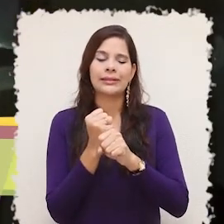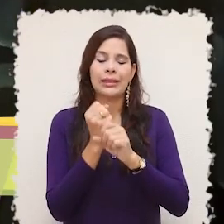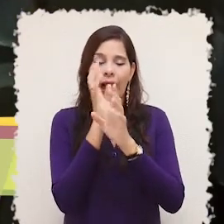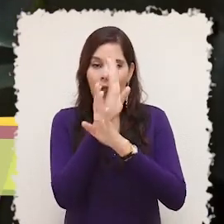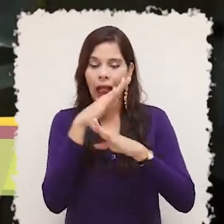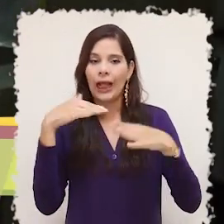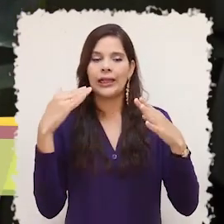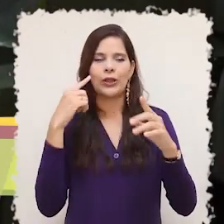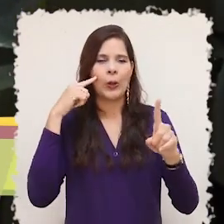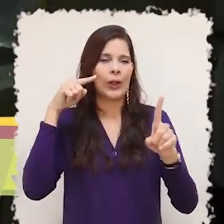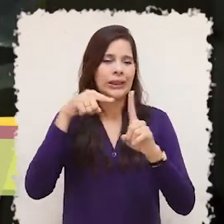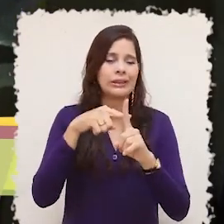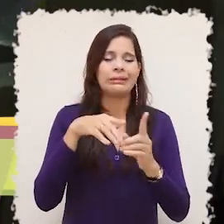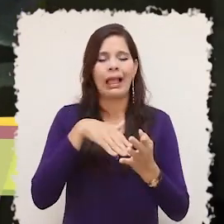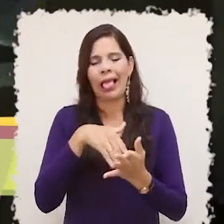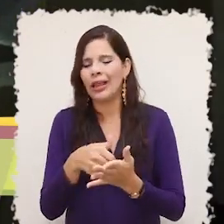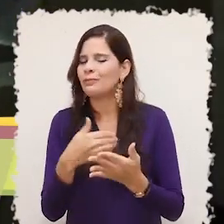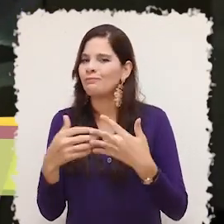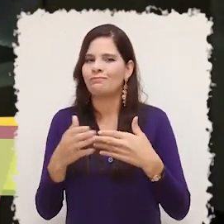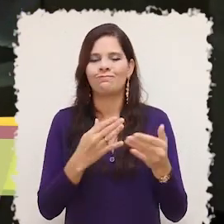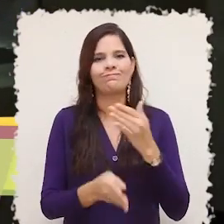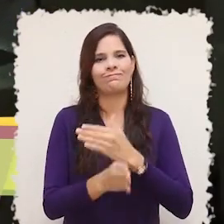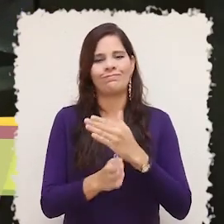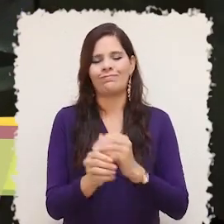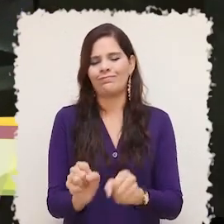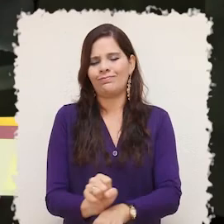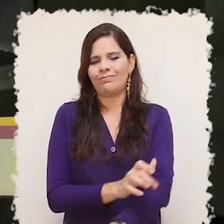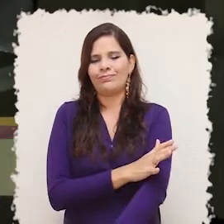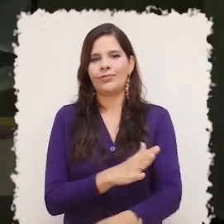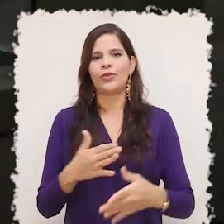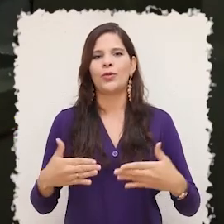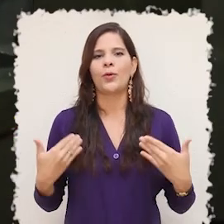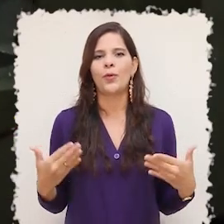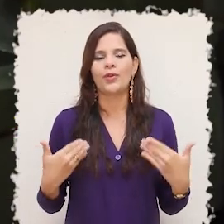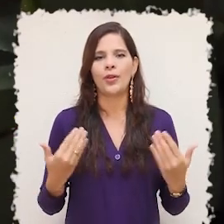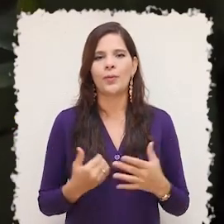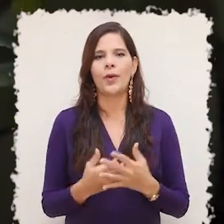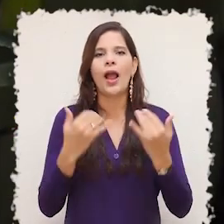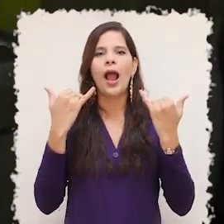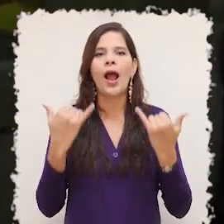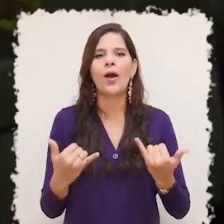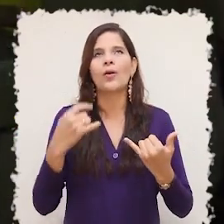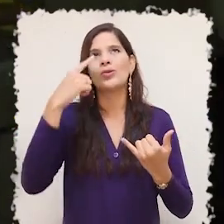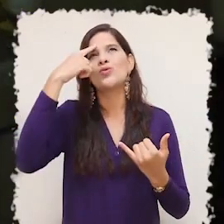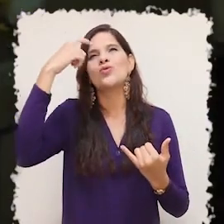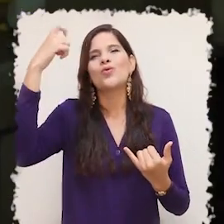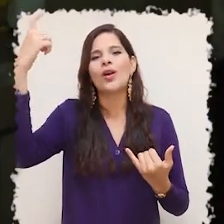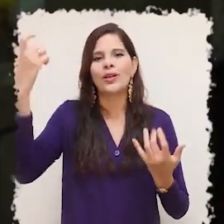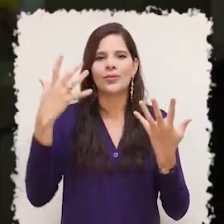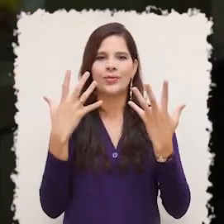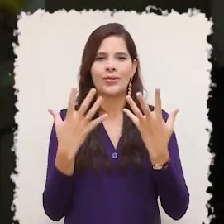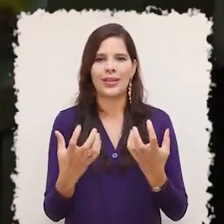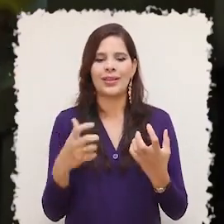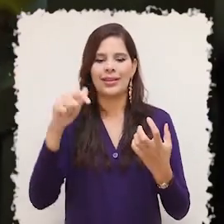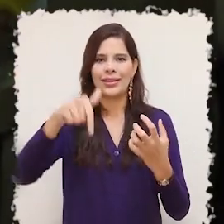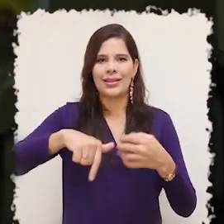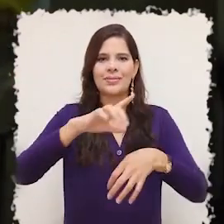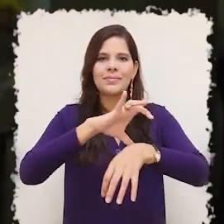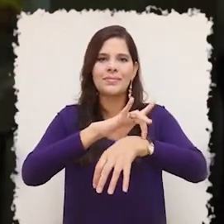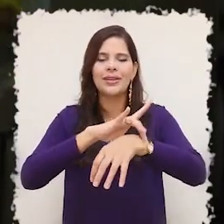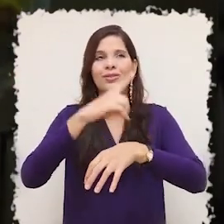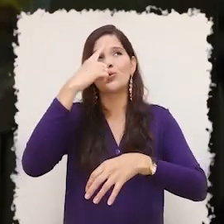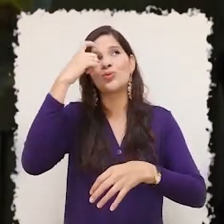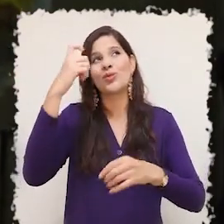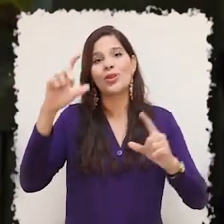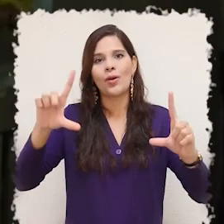muchos fracasos, muchas emociones. Este es un momento que todos anhelamos desde que comenzamos a estudiar